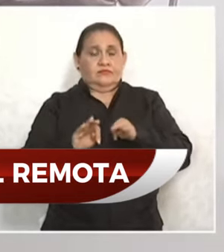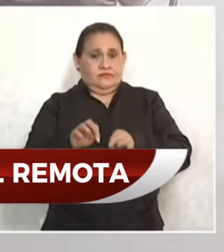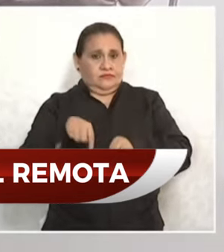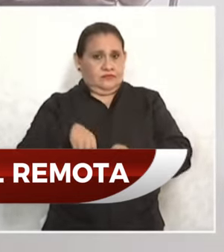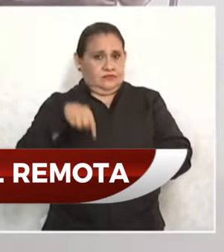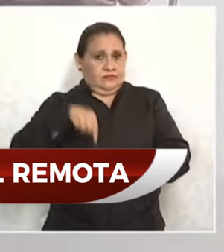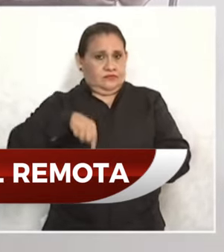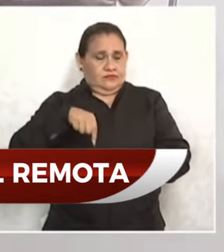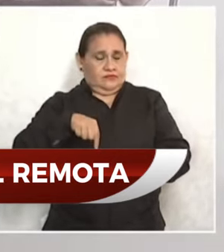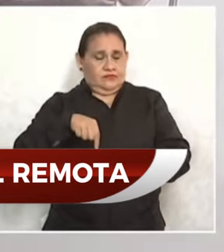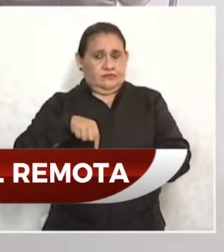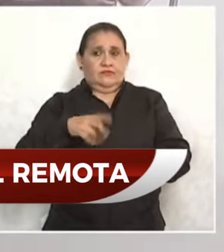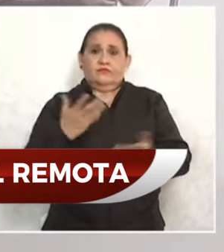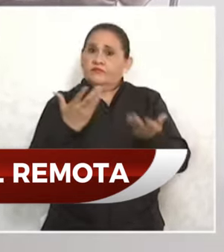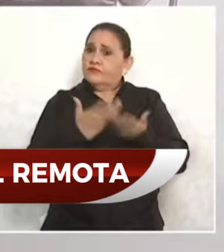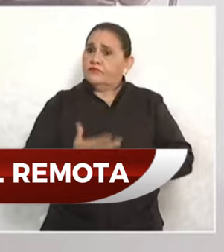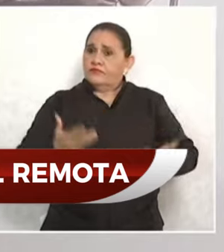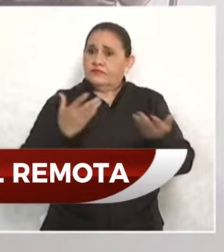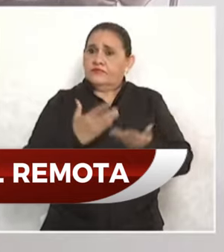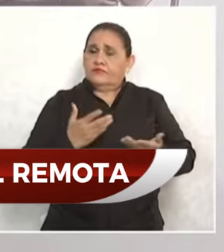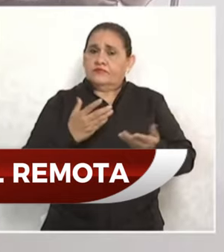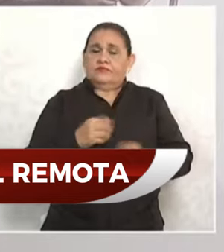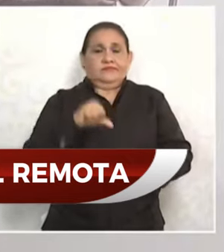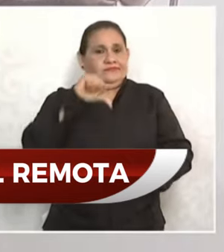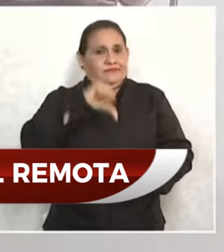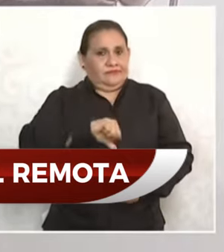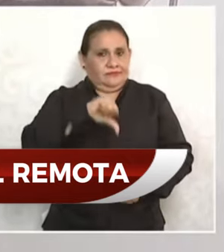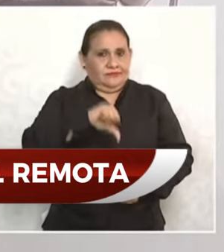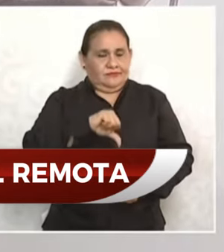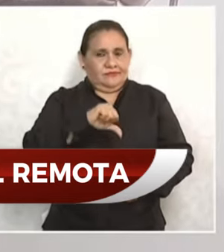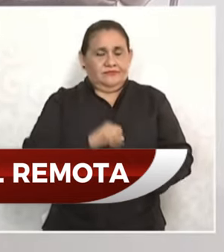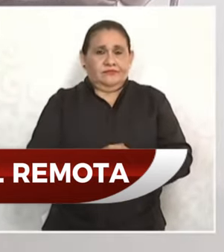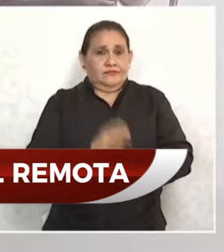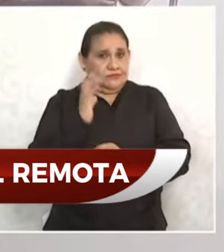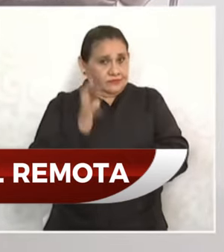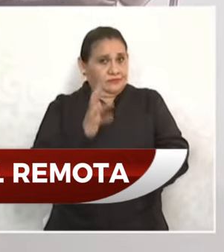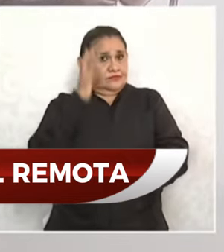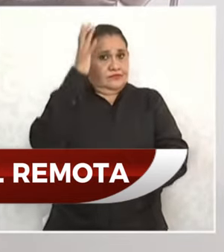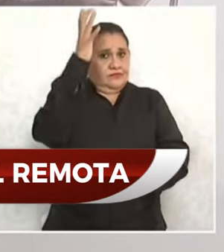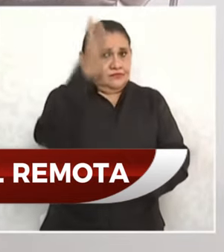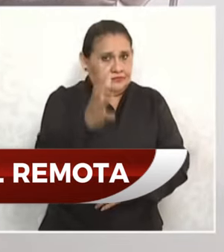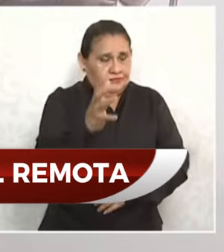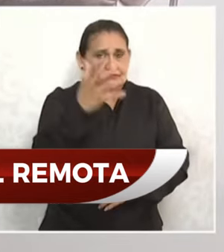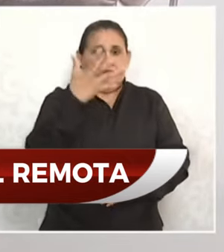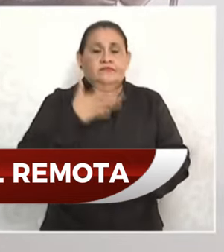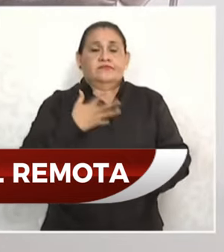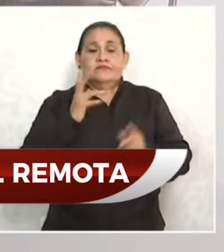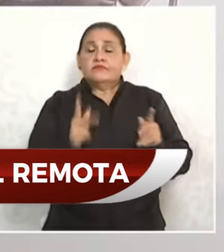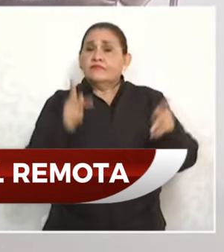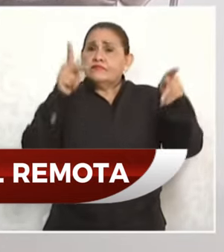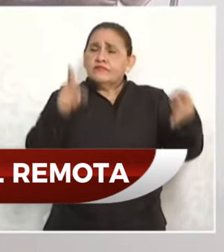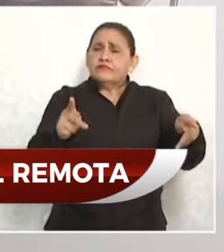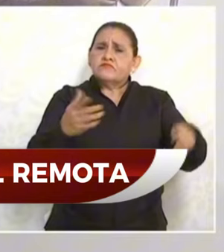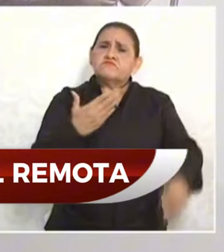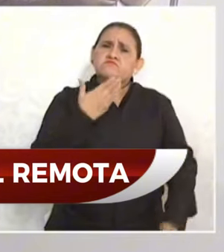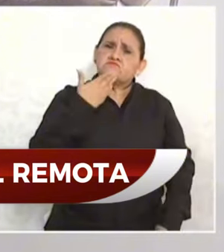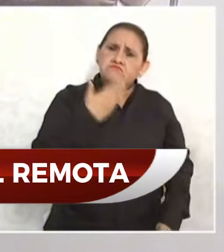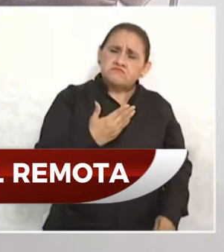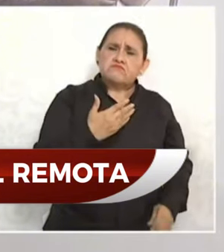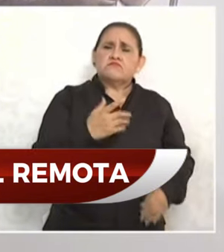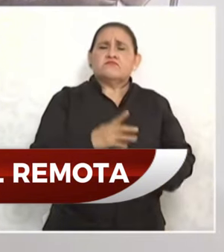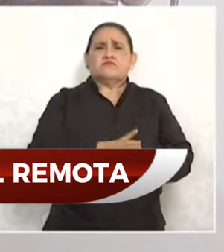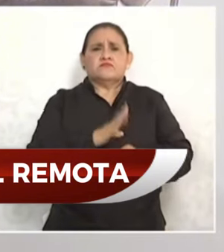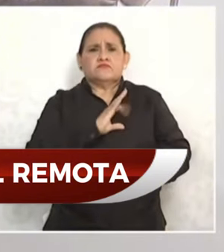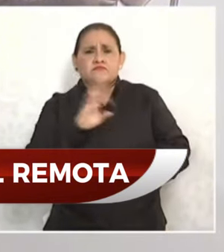Debemos actuar ya, debemos actuar hoy, para que en los años venideros tengamos un puerto eficiente y eficaz, con un